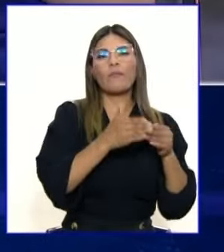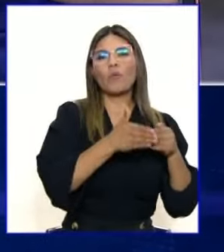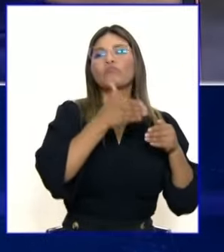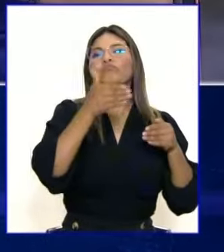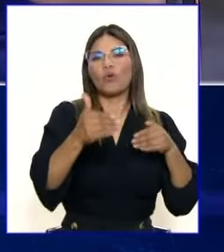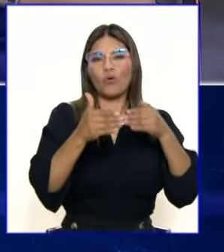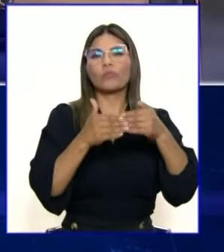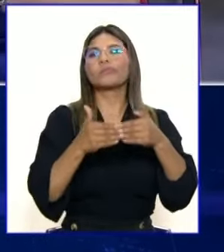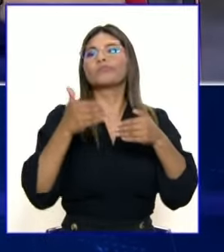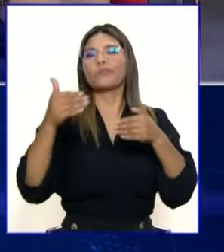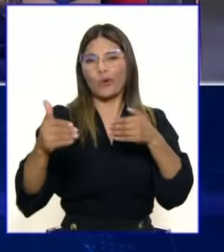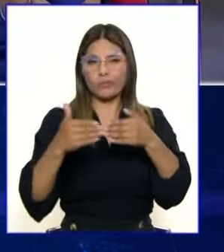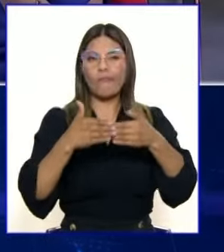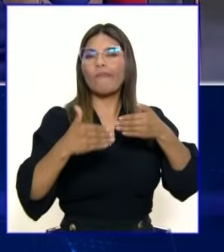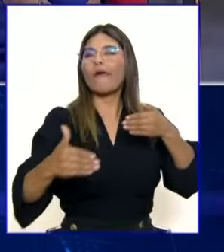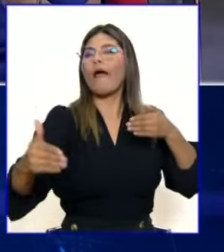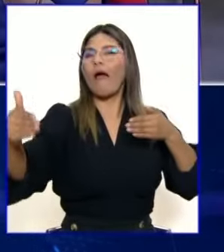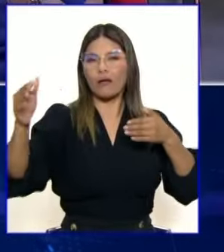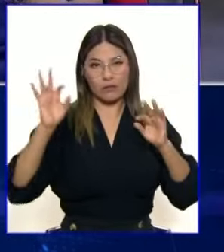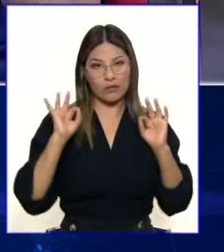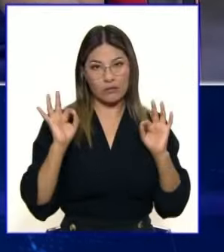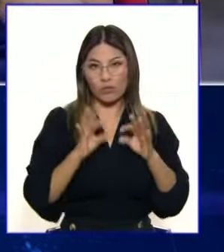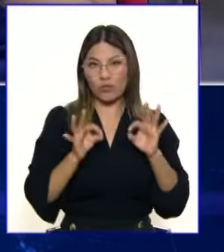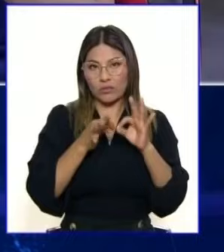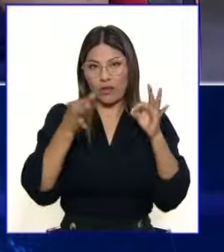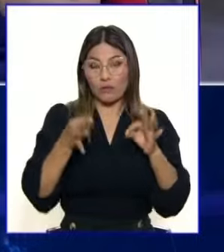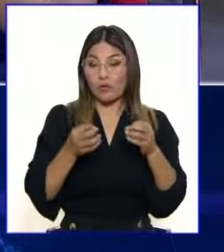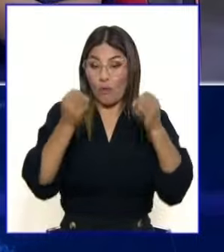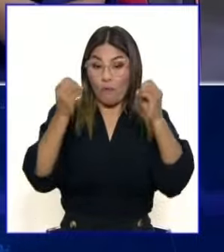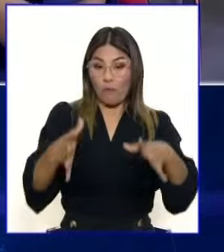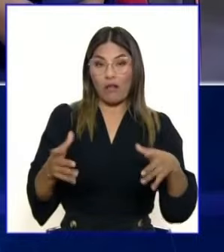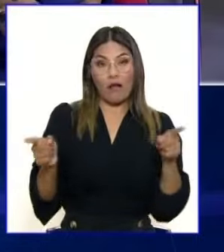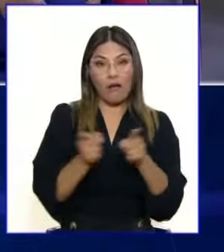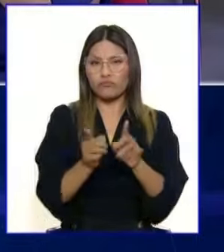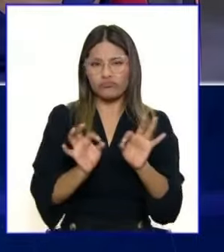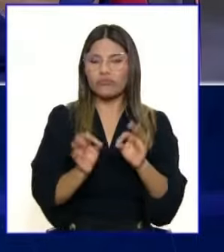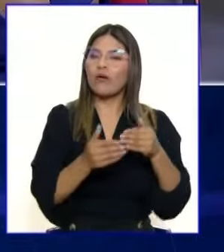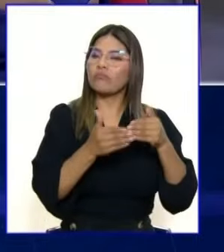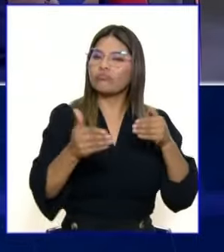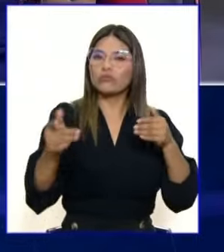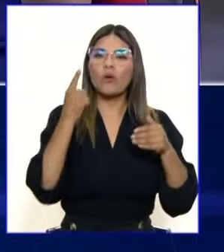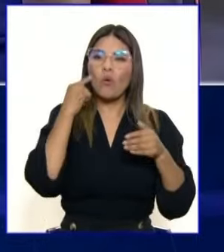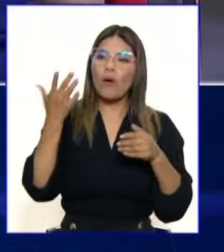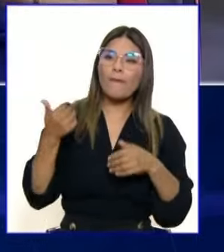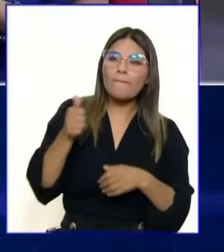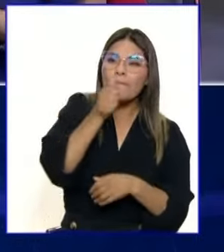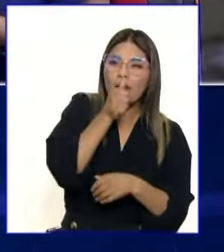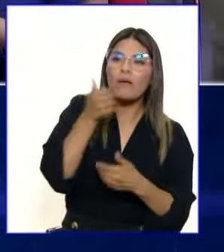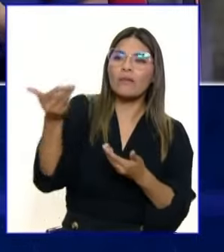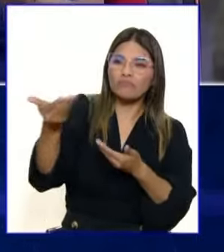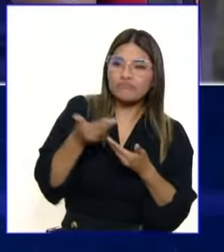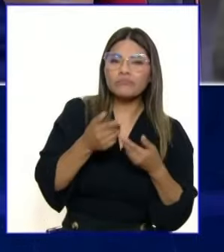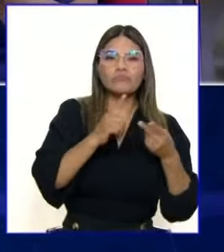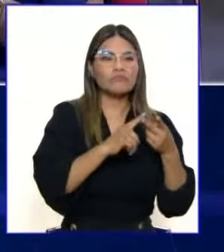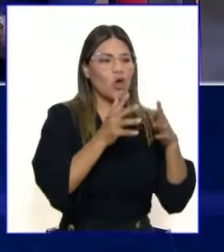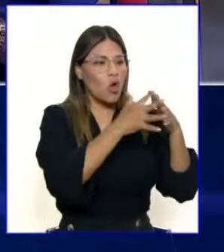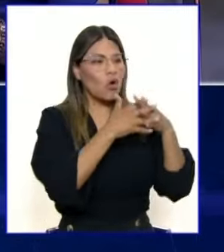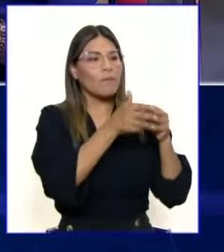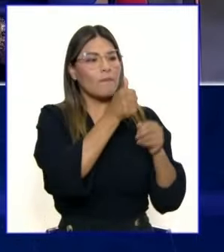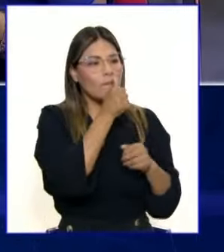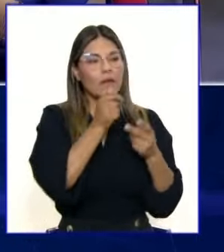Facilitamos conexiones que van a perdurar. Por ejemplo, facilitamos estas conexiones con el sector privado, compañías estadounidenses,